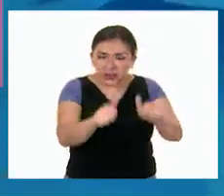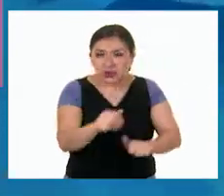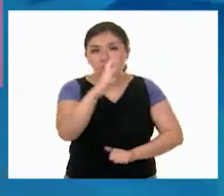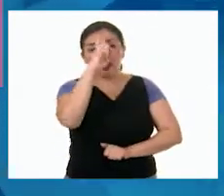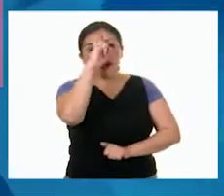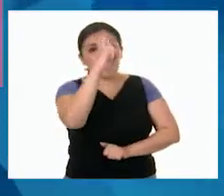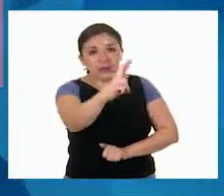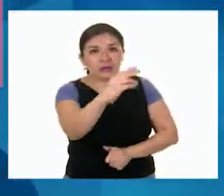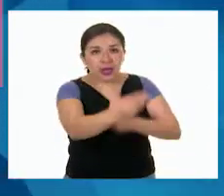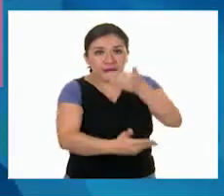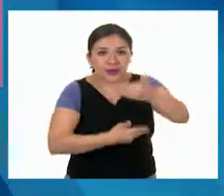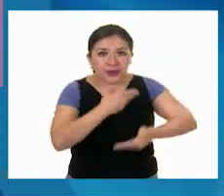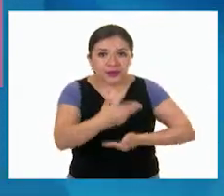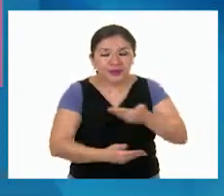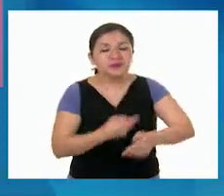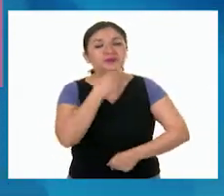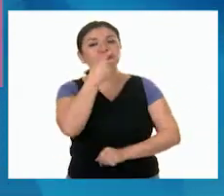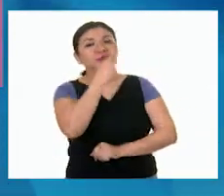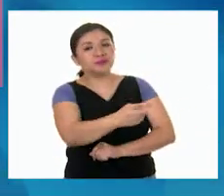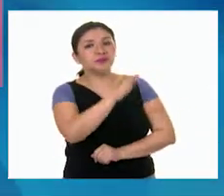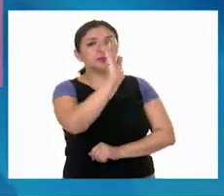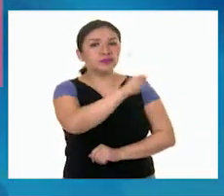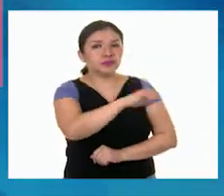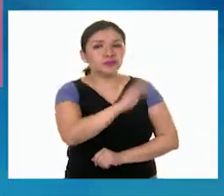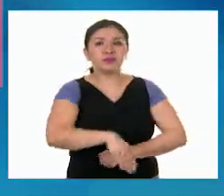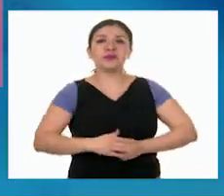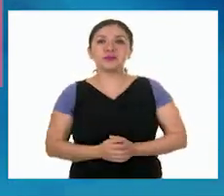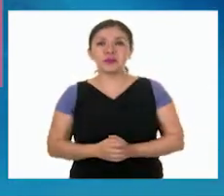respeto le dijo: